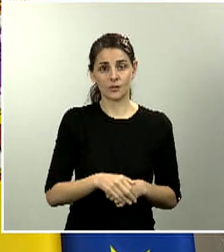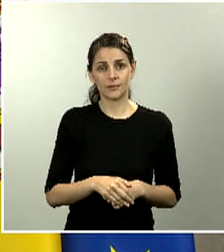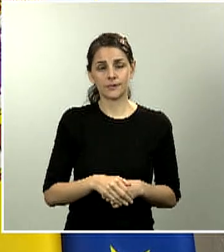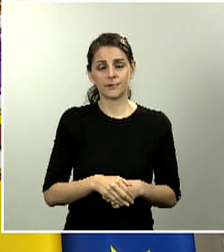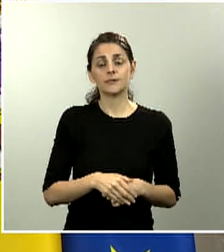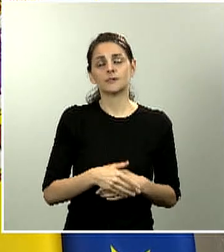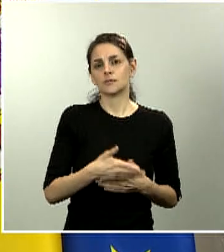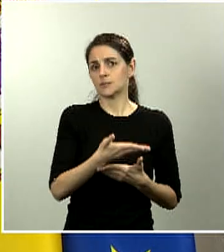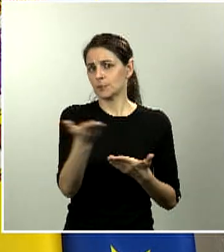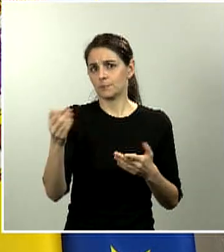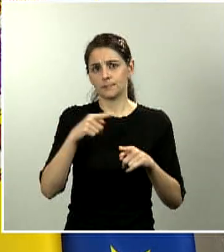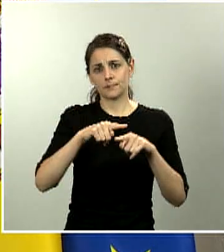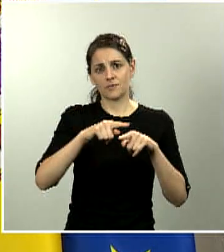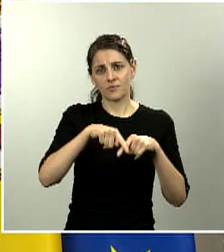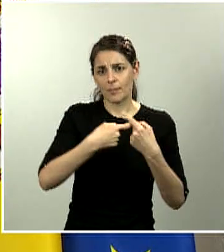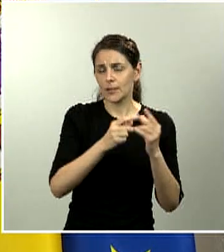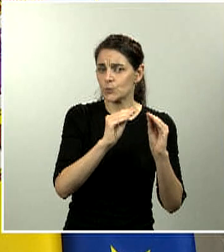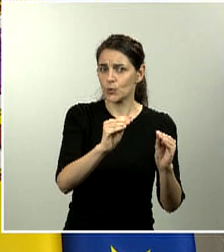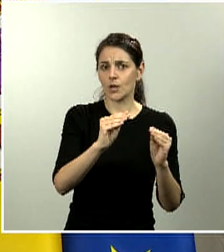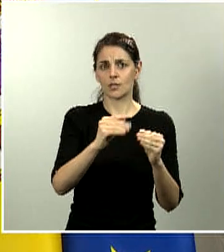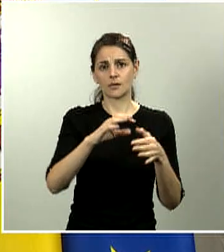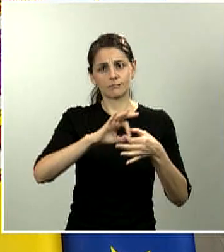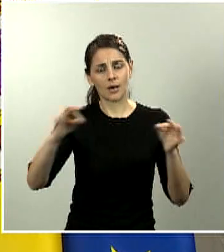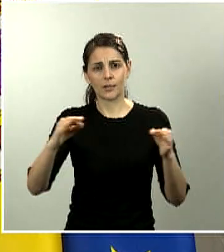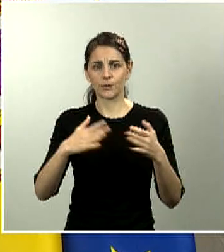nuestras condolencias. Ya totalizan los fallecidos en España